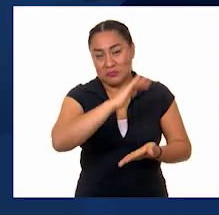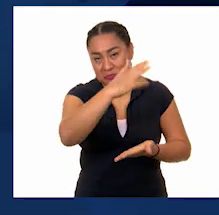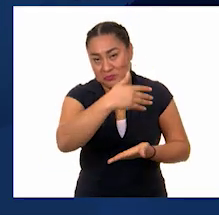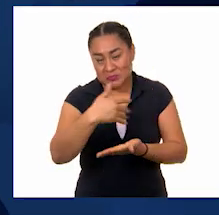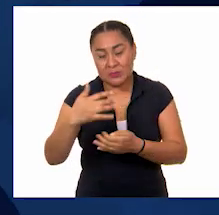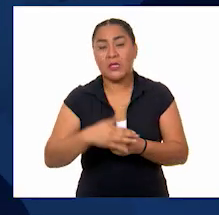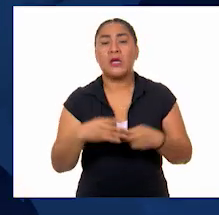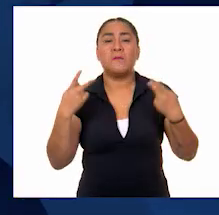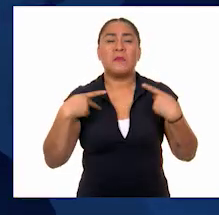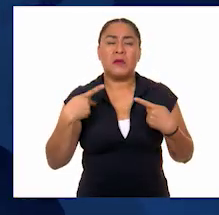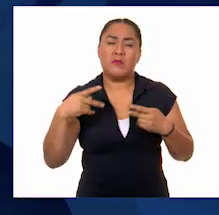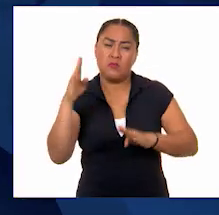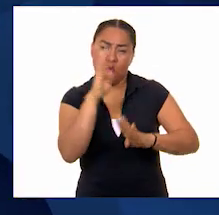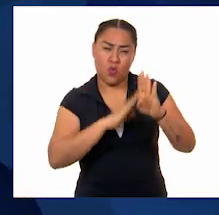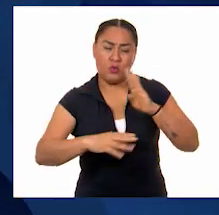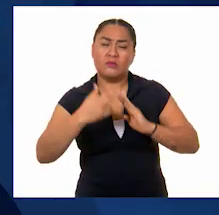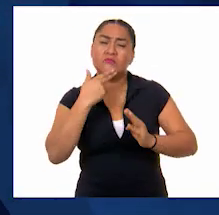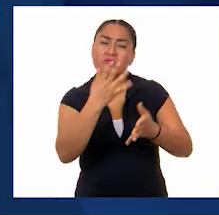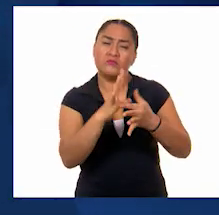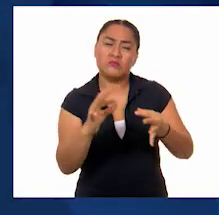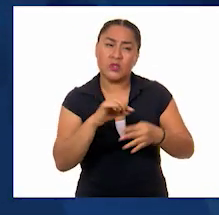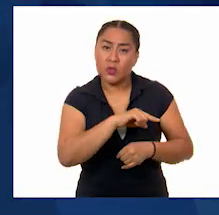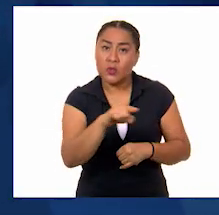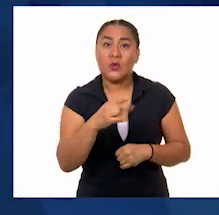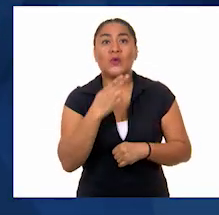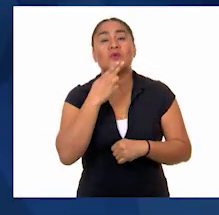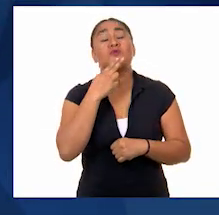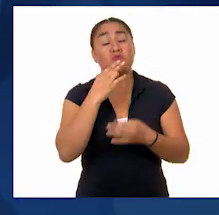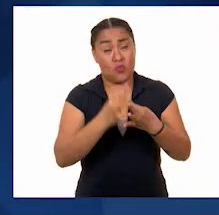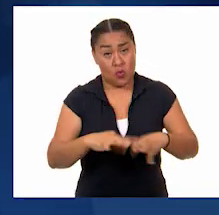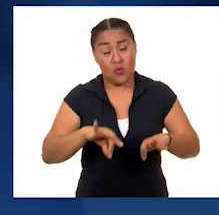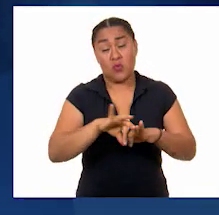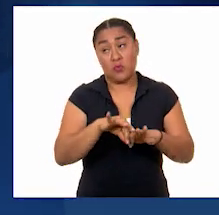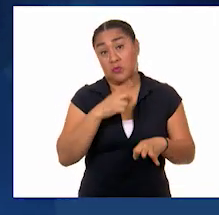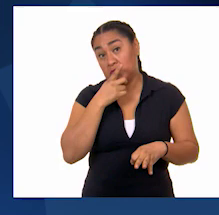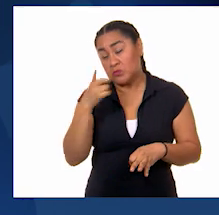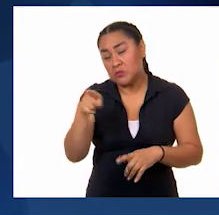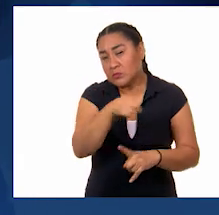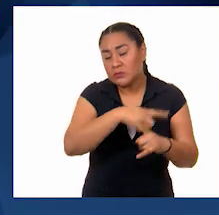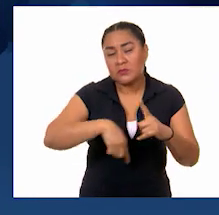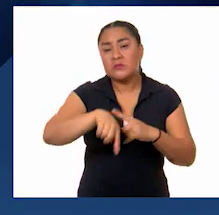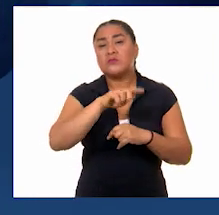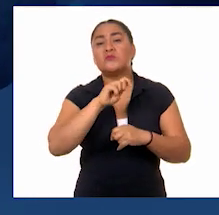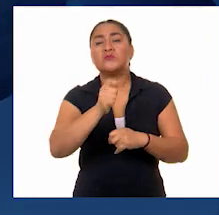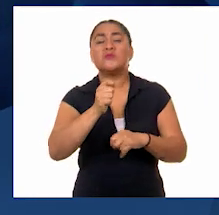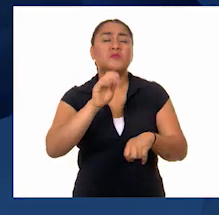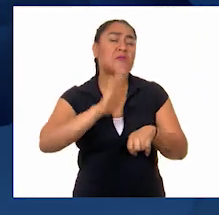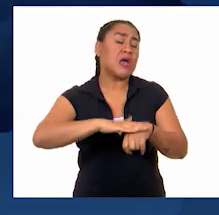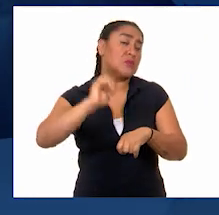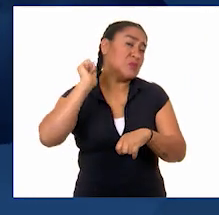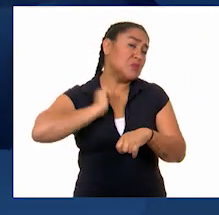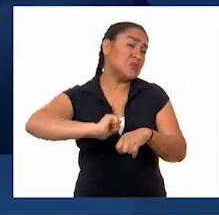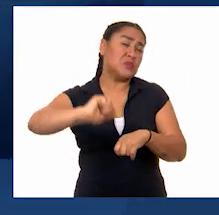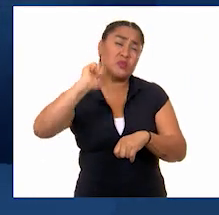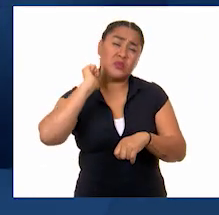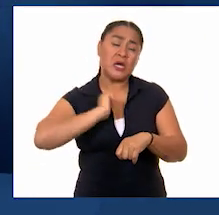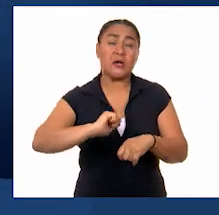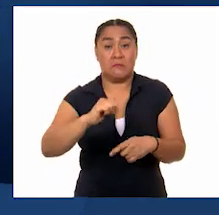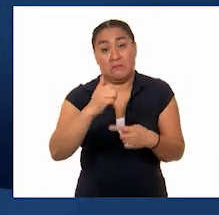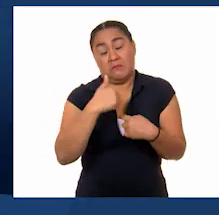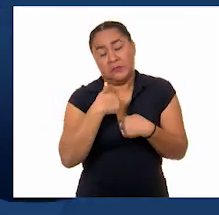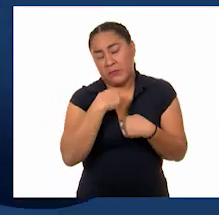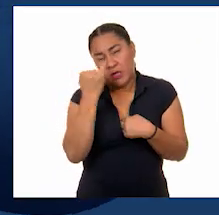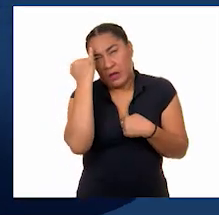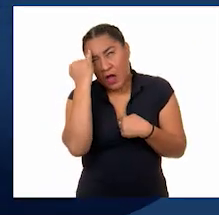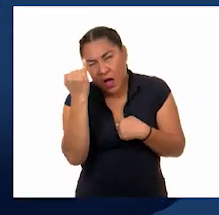Un biólogo nos explicó que este lugar es un tesorito. Él dice que esto es un relicto del Pleistoceno. Yo me imagino que